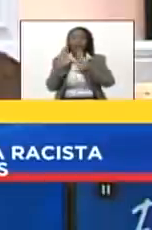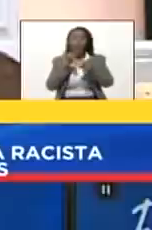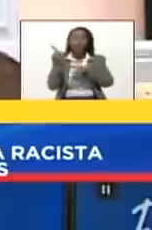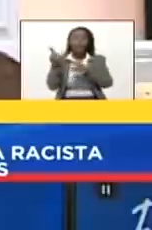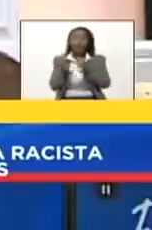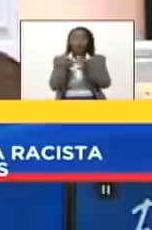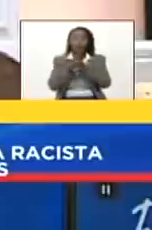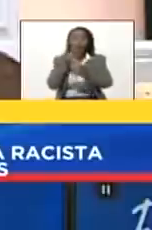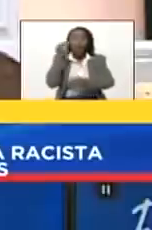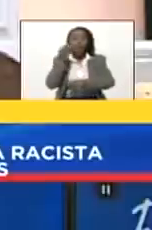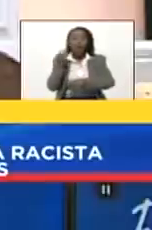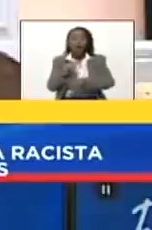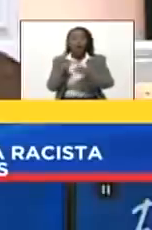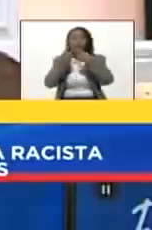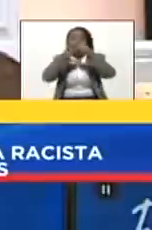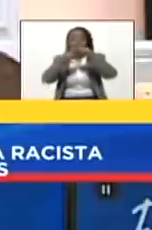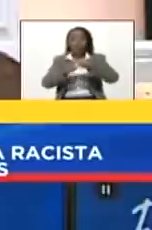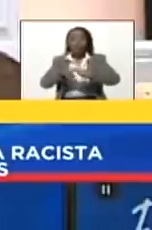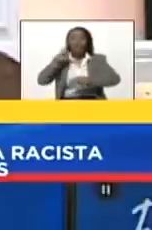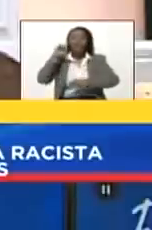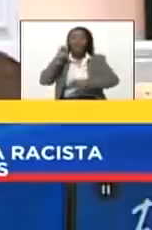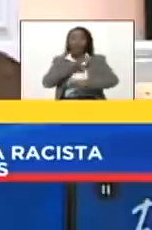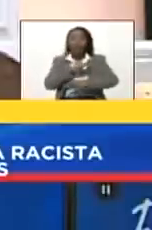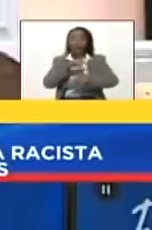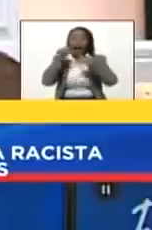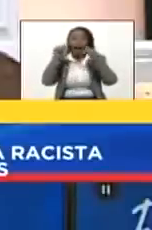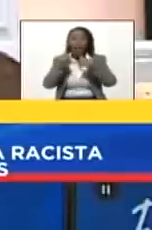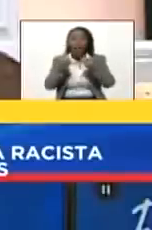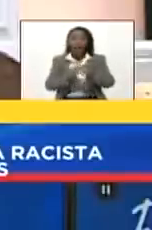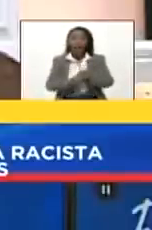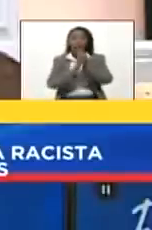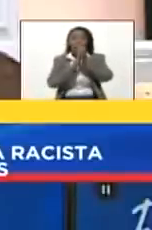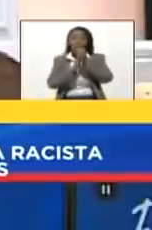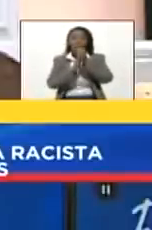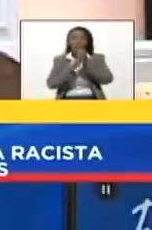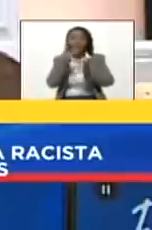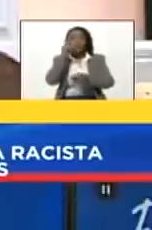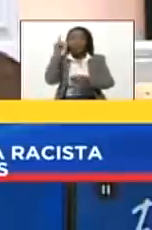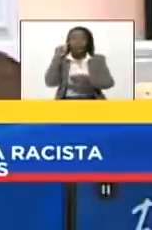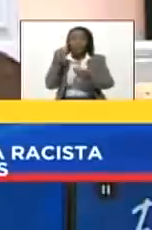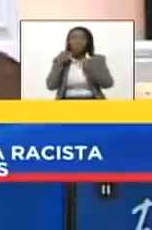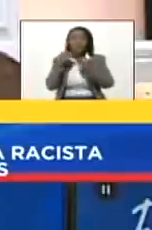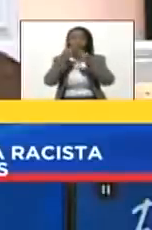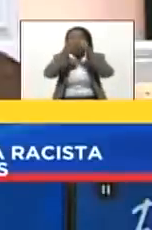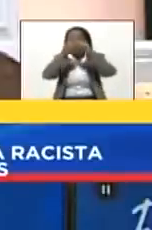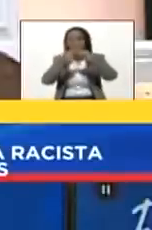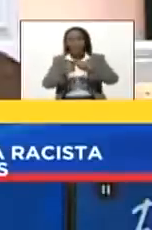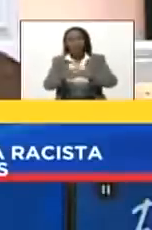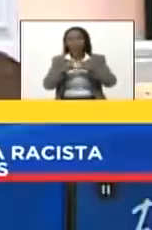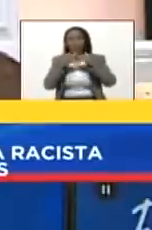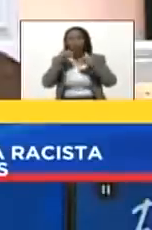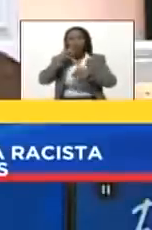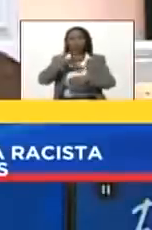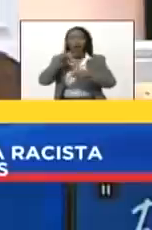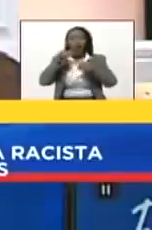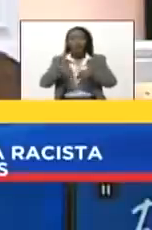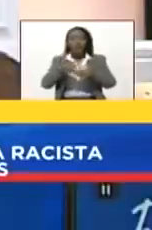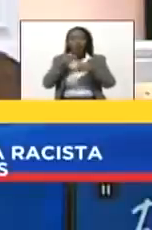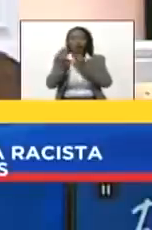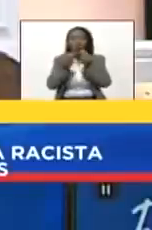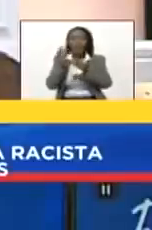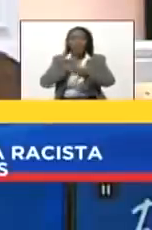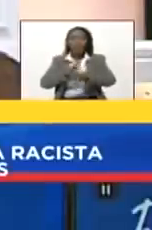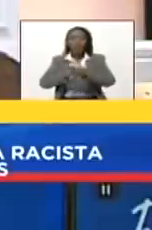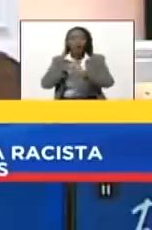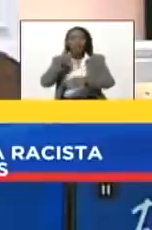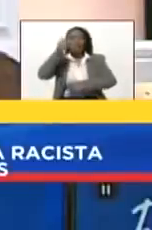que sume a los mejores historiadores, historiadoras, líderes y lideresas para reconstruir toda la historia del genocidio,